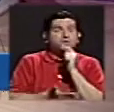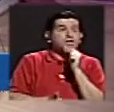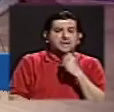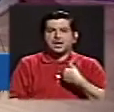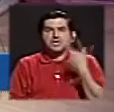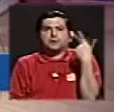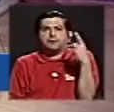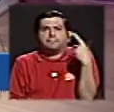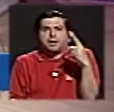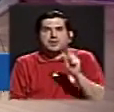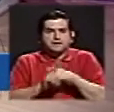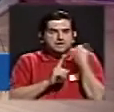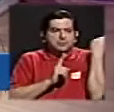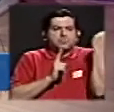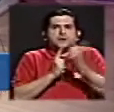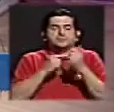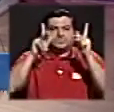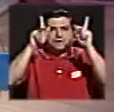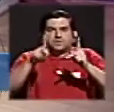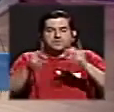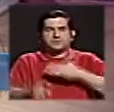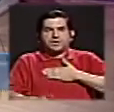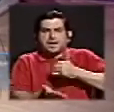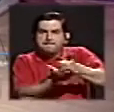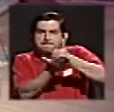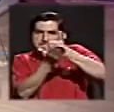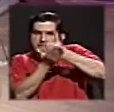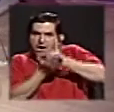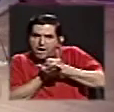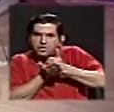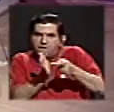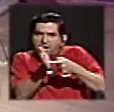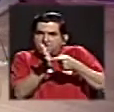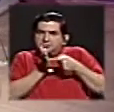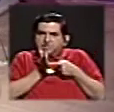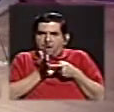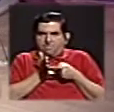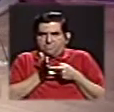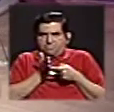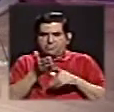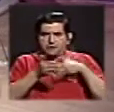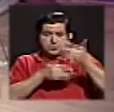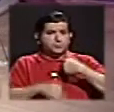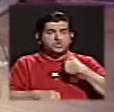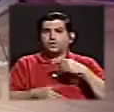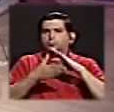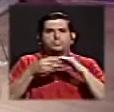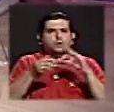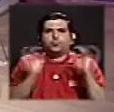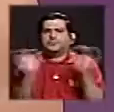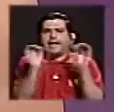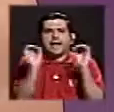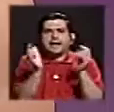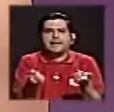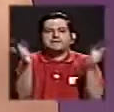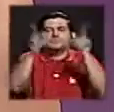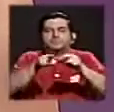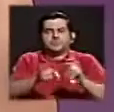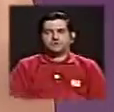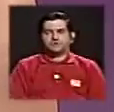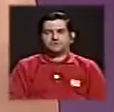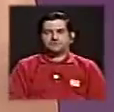que exponerme a las condiciones que esa persona que me va a ayudar me exija y luego no le puedo contar a nadie lo que me pasó. Entonces